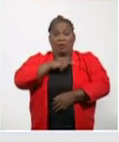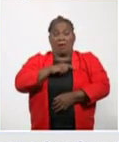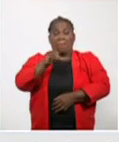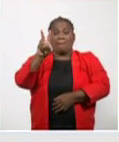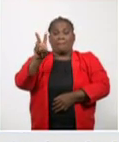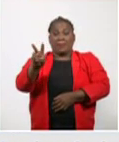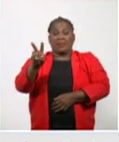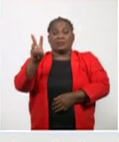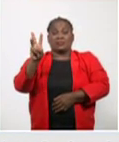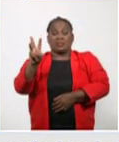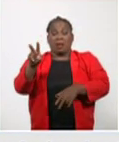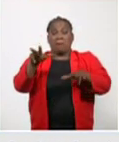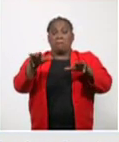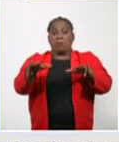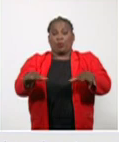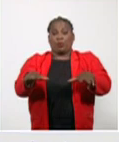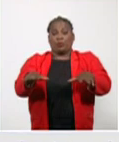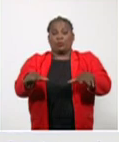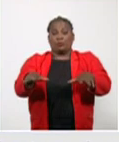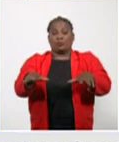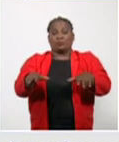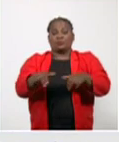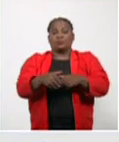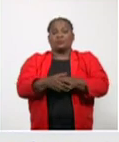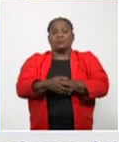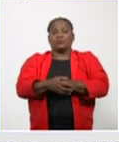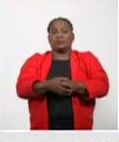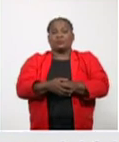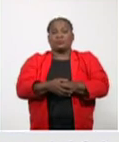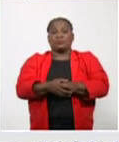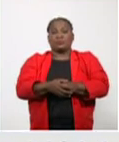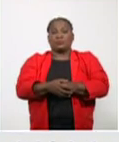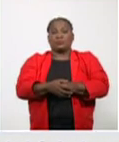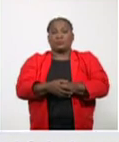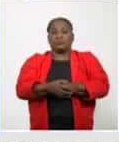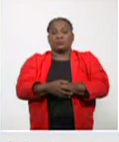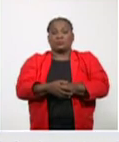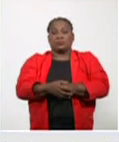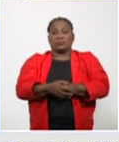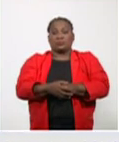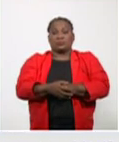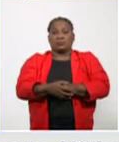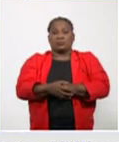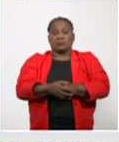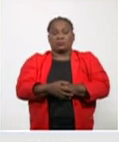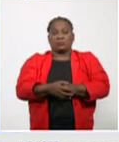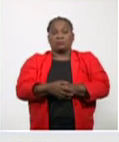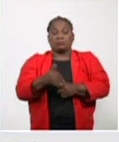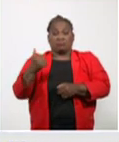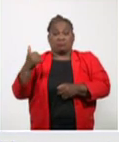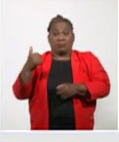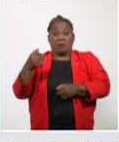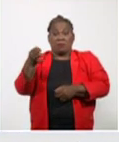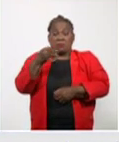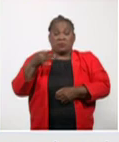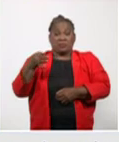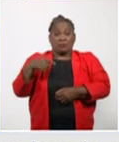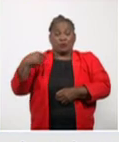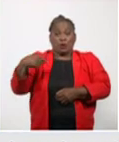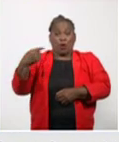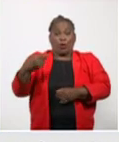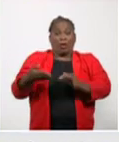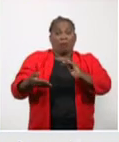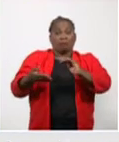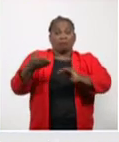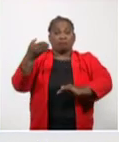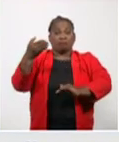Morón, en el caso de la provincia de Ciego, pues tiene una afectación que casi todos los días es superior a la del